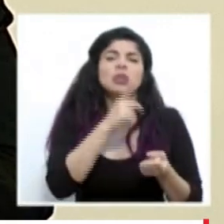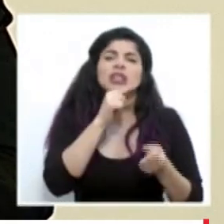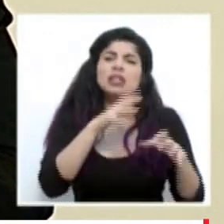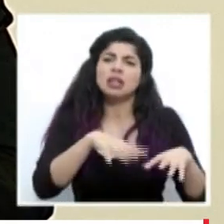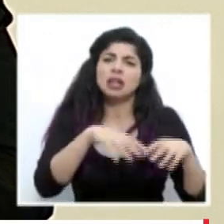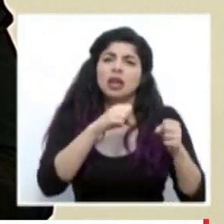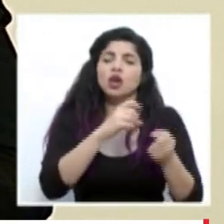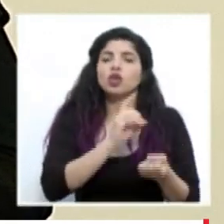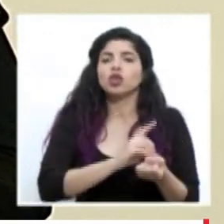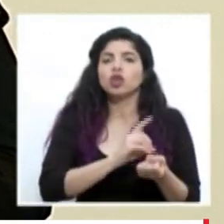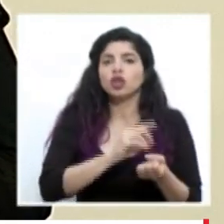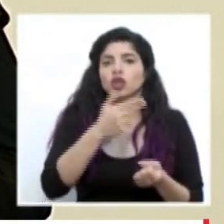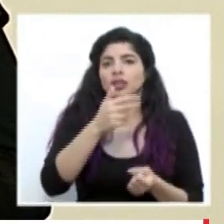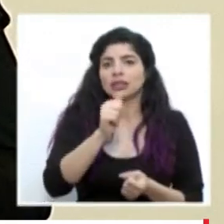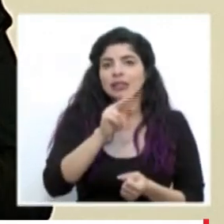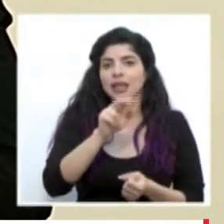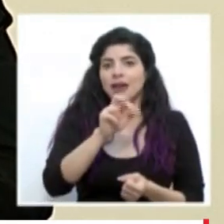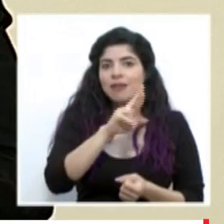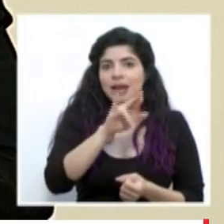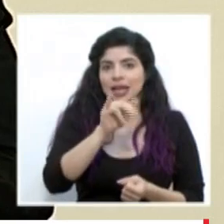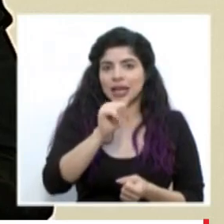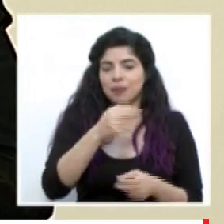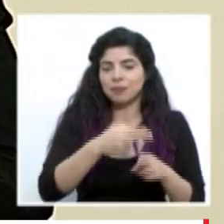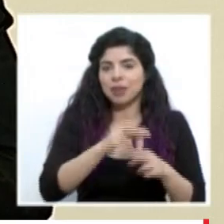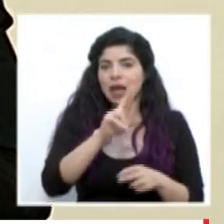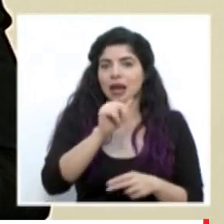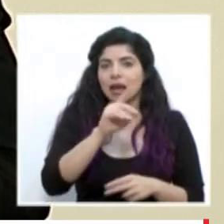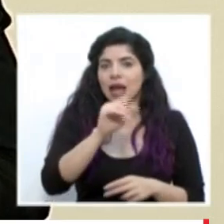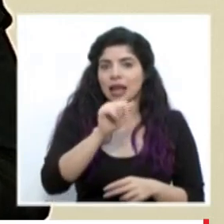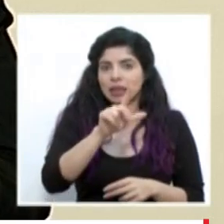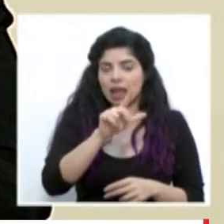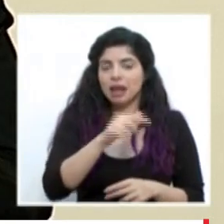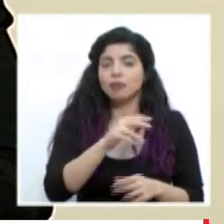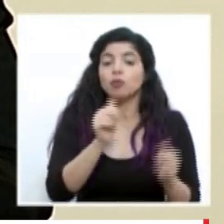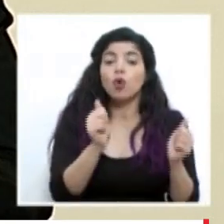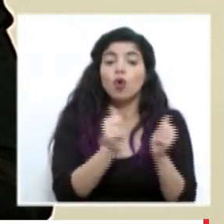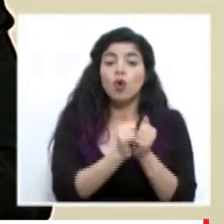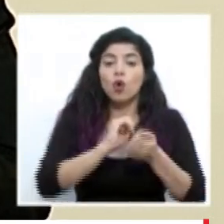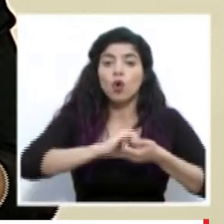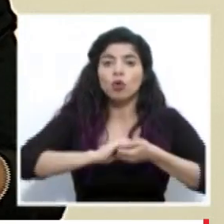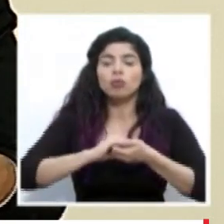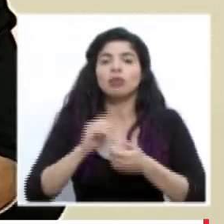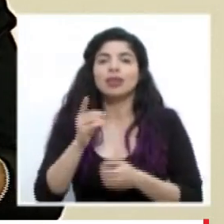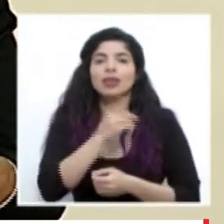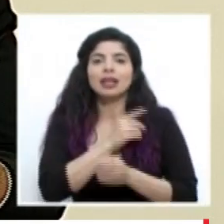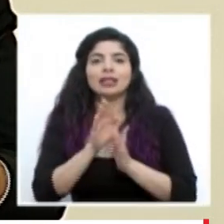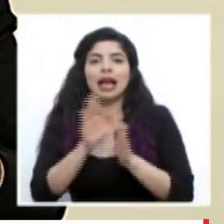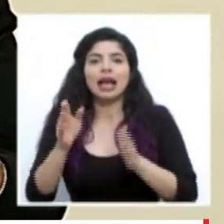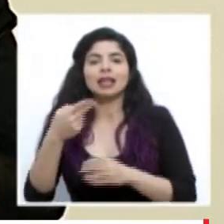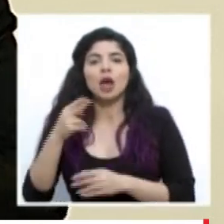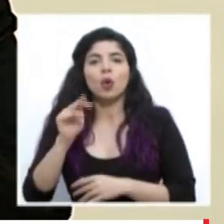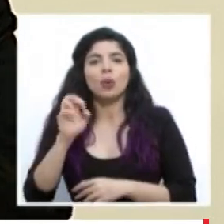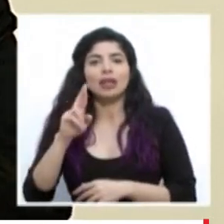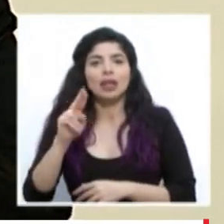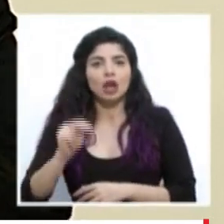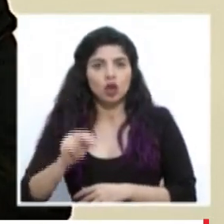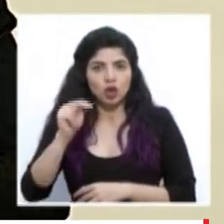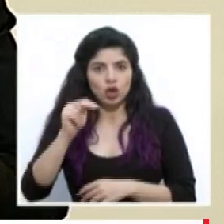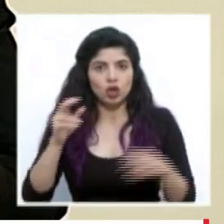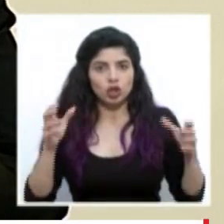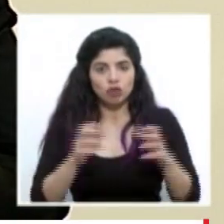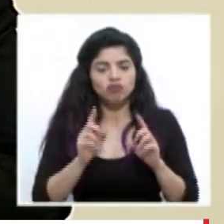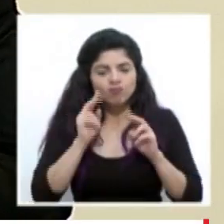el doctor Chavarría, Randall Chavarría, en conjunto con la dirección regional de la Huetar Norte. Y las funciones del hospital van a continuar.